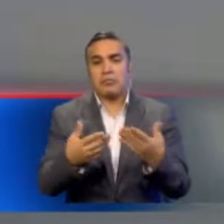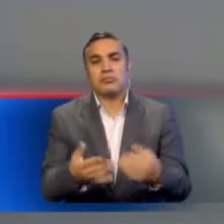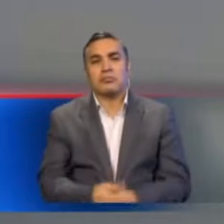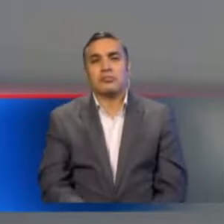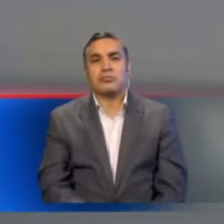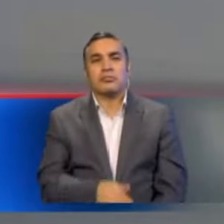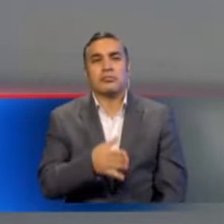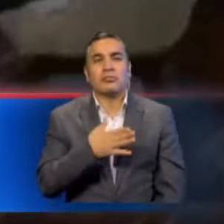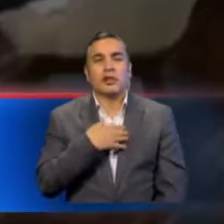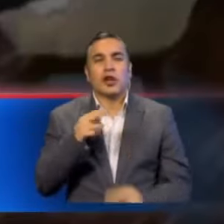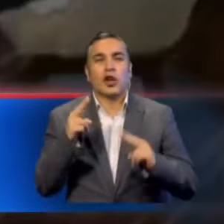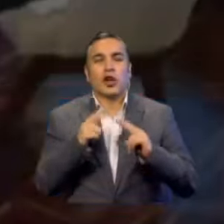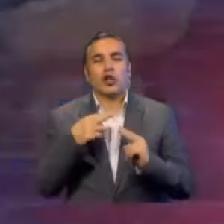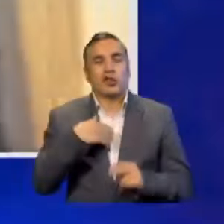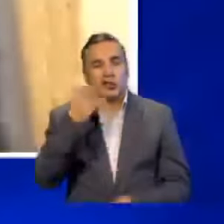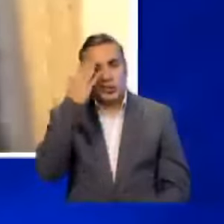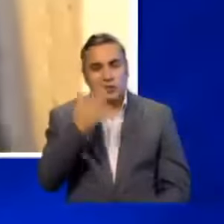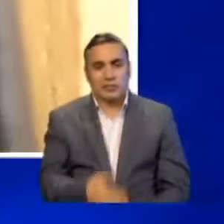bastante conocidos.